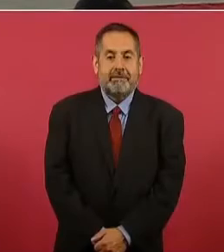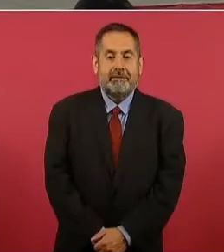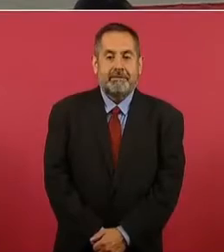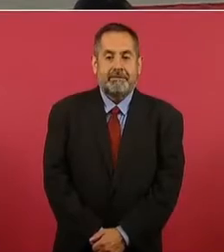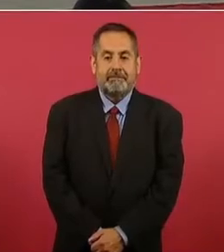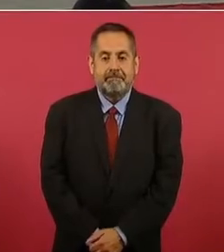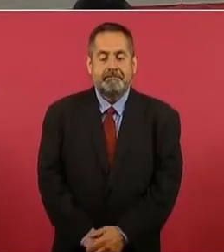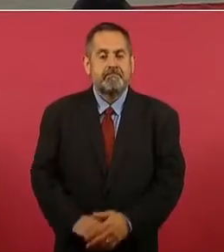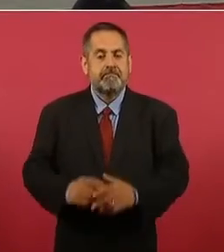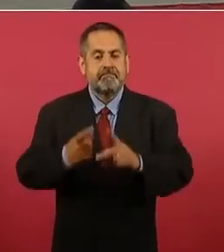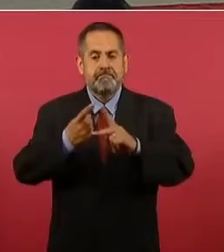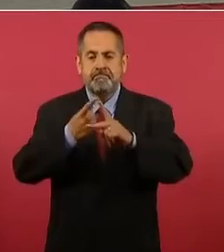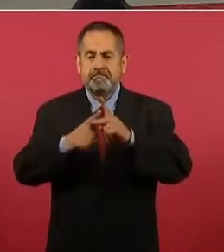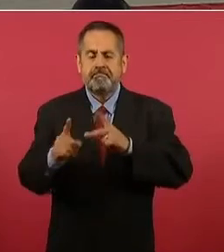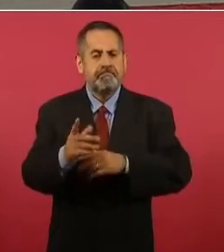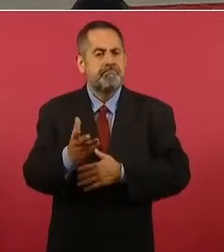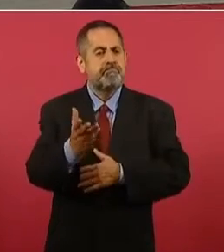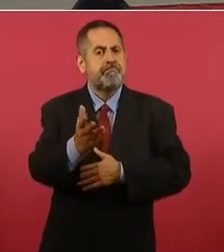iniciar